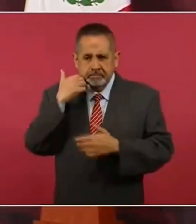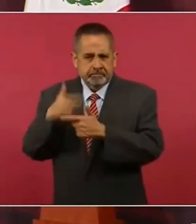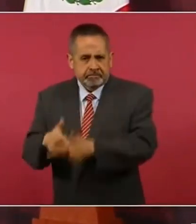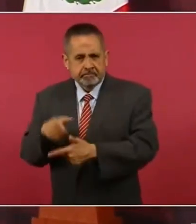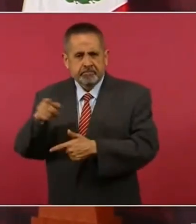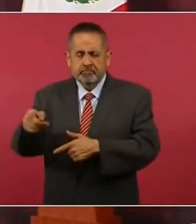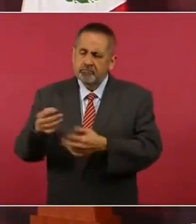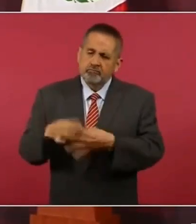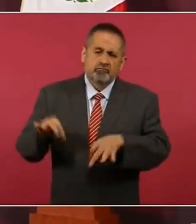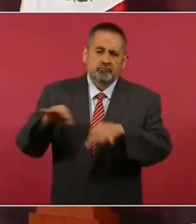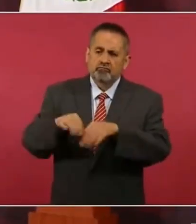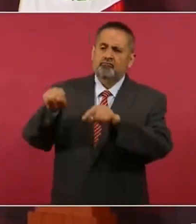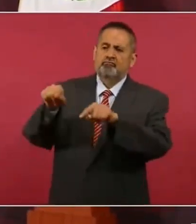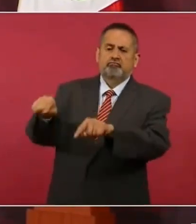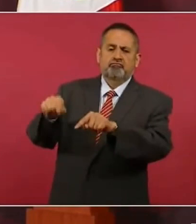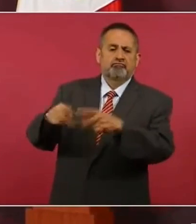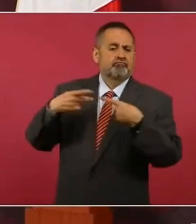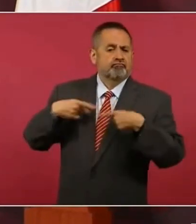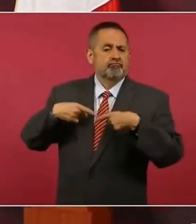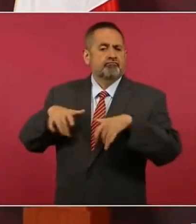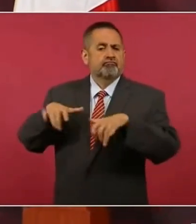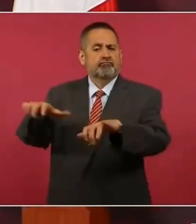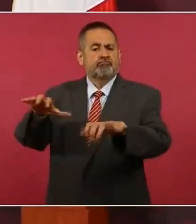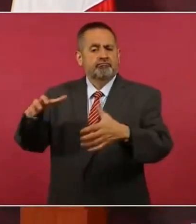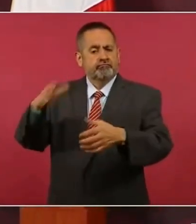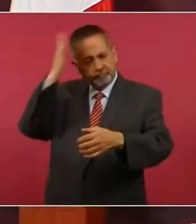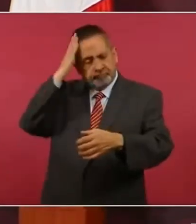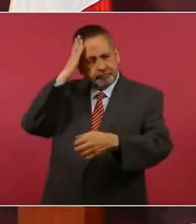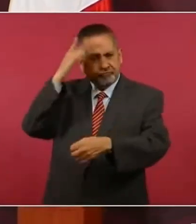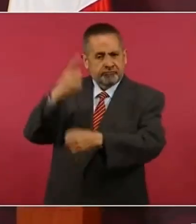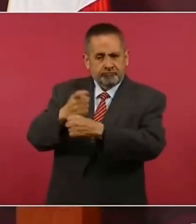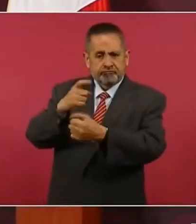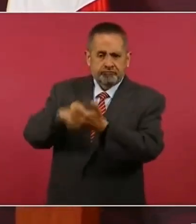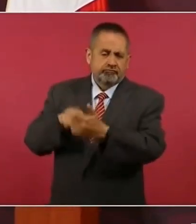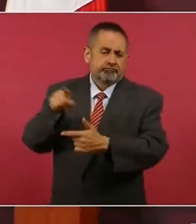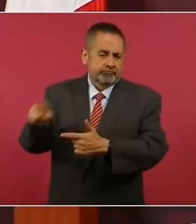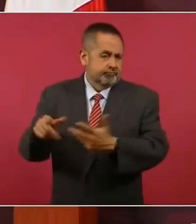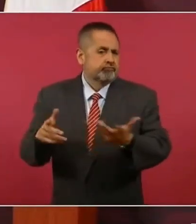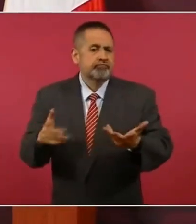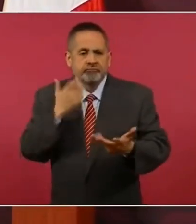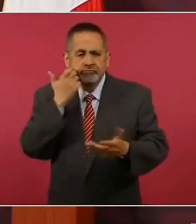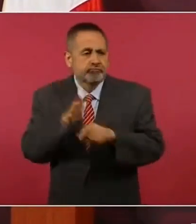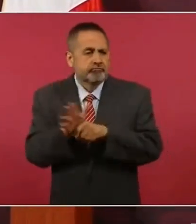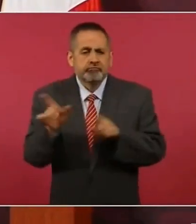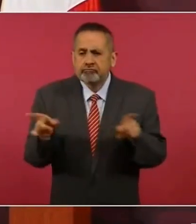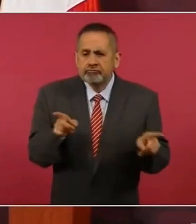el actor, el protagonista principal en nuestra historia?